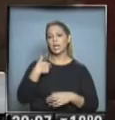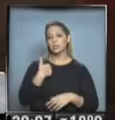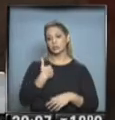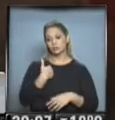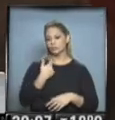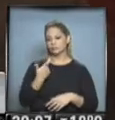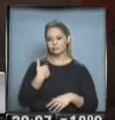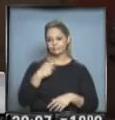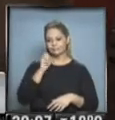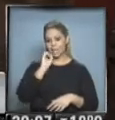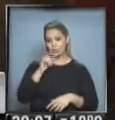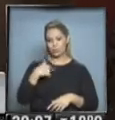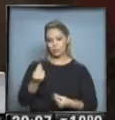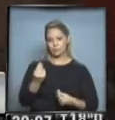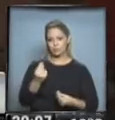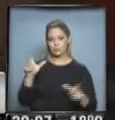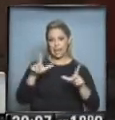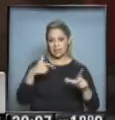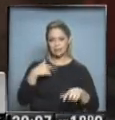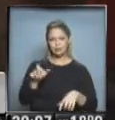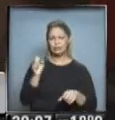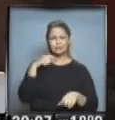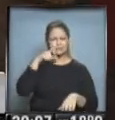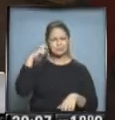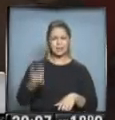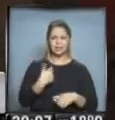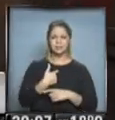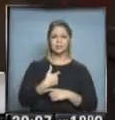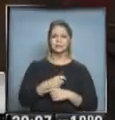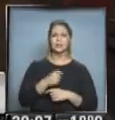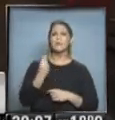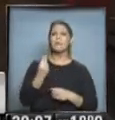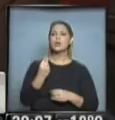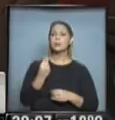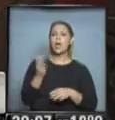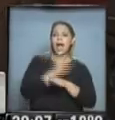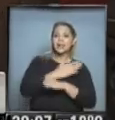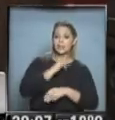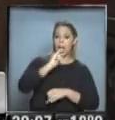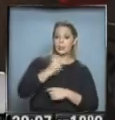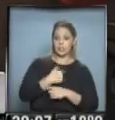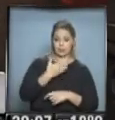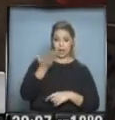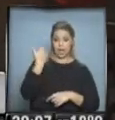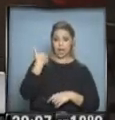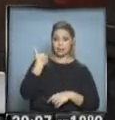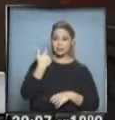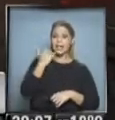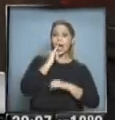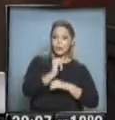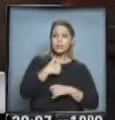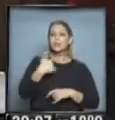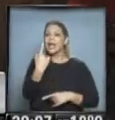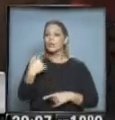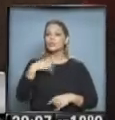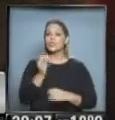no te digo lo que pienso porque estás para la televisión. Son unos sinvergüenzas los maquinistas, porque hubieran avisado ayer y vos ves cómo te manejas, dónde